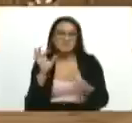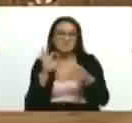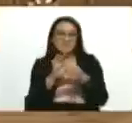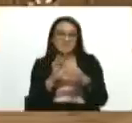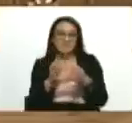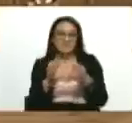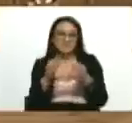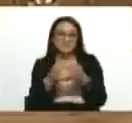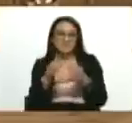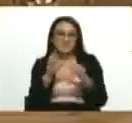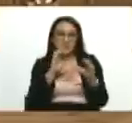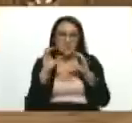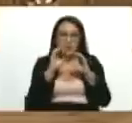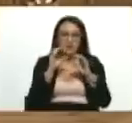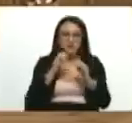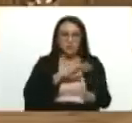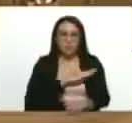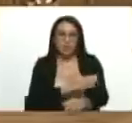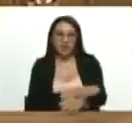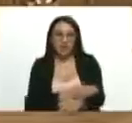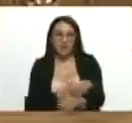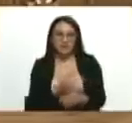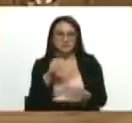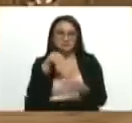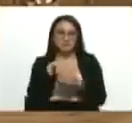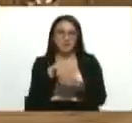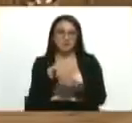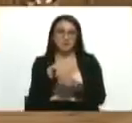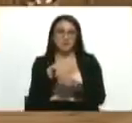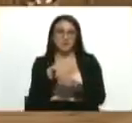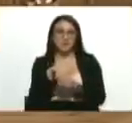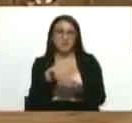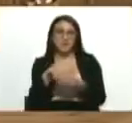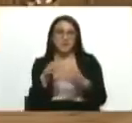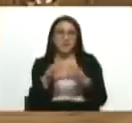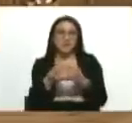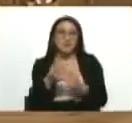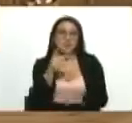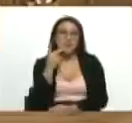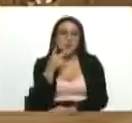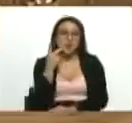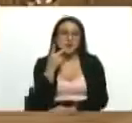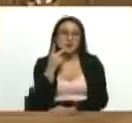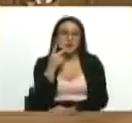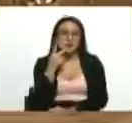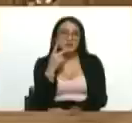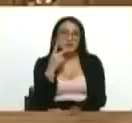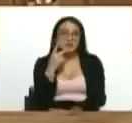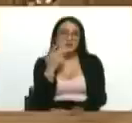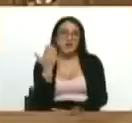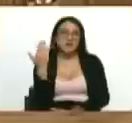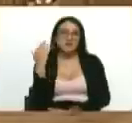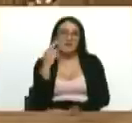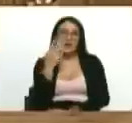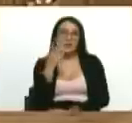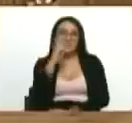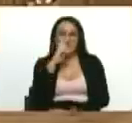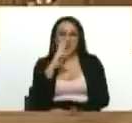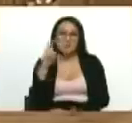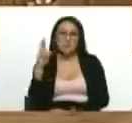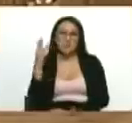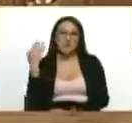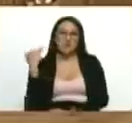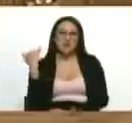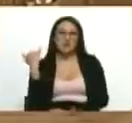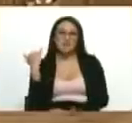medios de comunicación que recibían de los partidos políticos del establishment de la Cuarta República su cuota